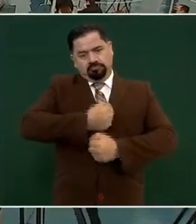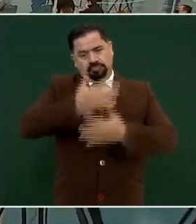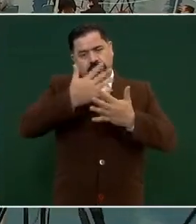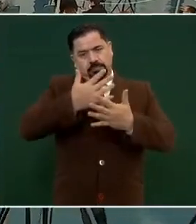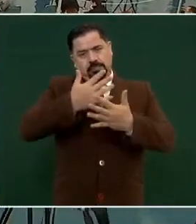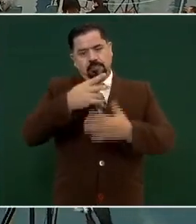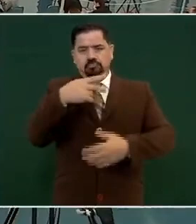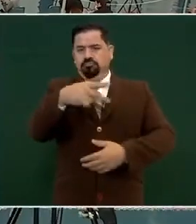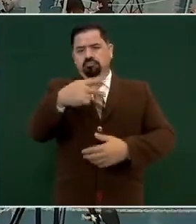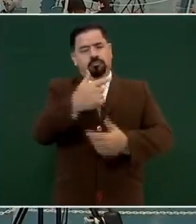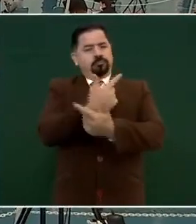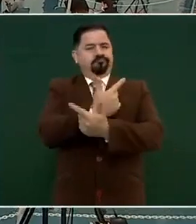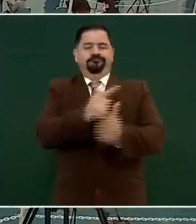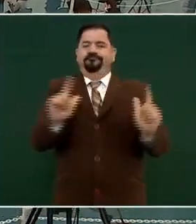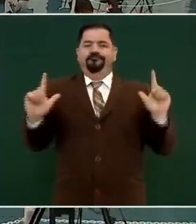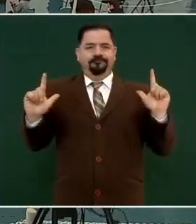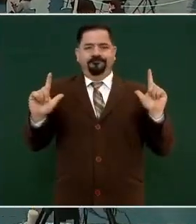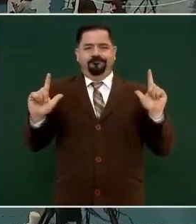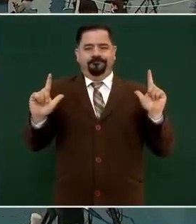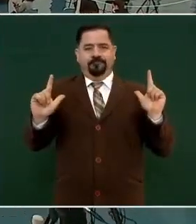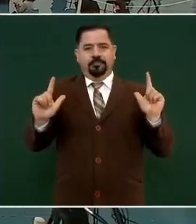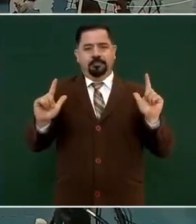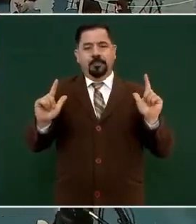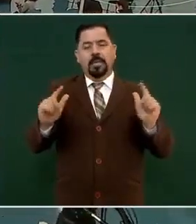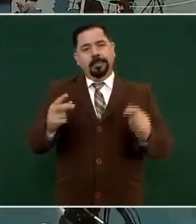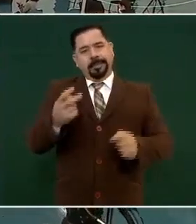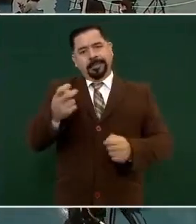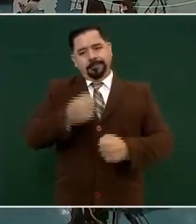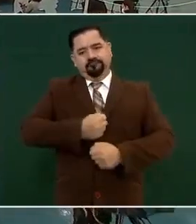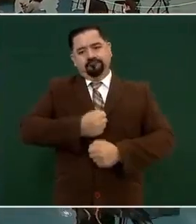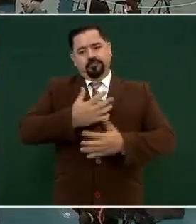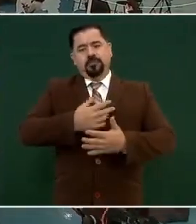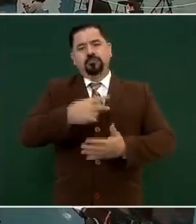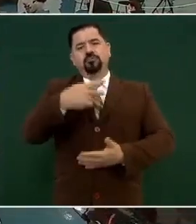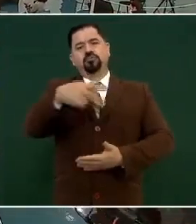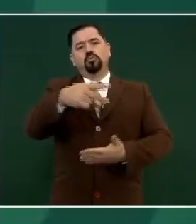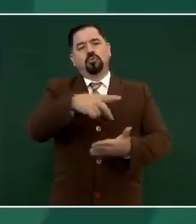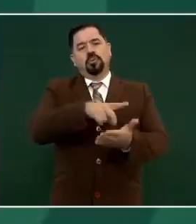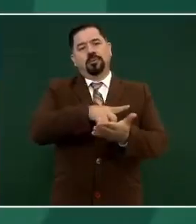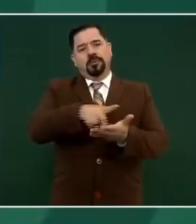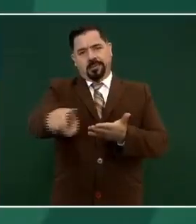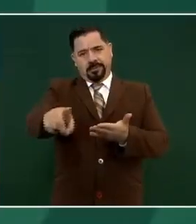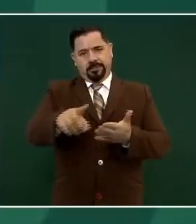porque es un derecho fundamental, pero además,